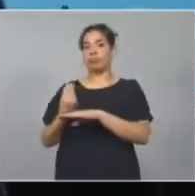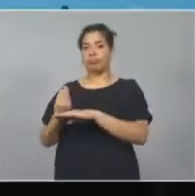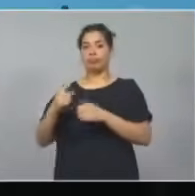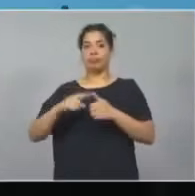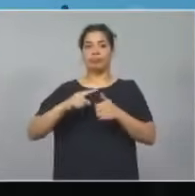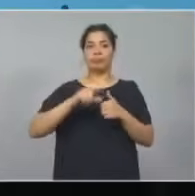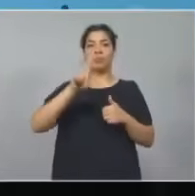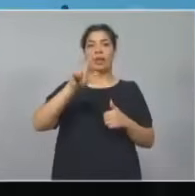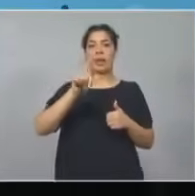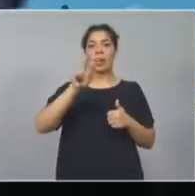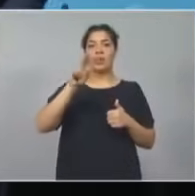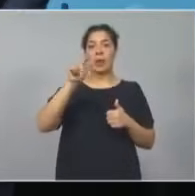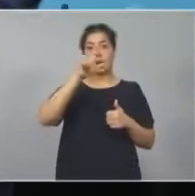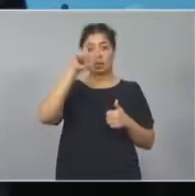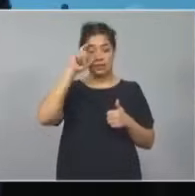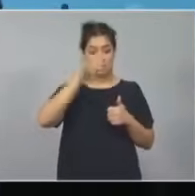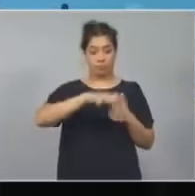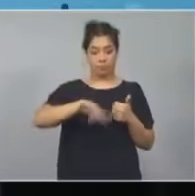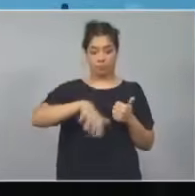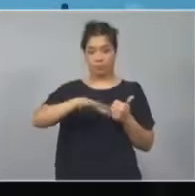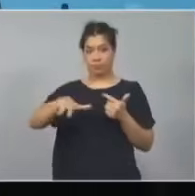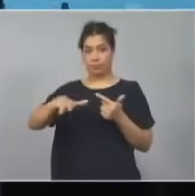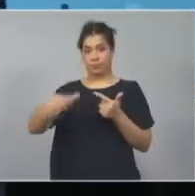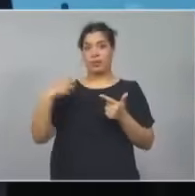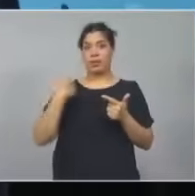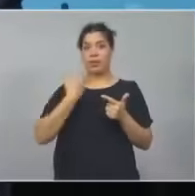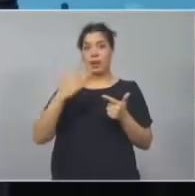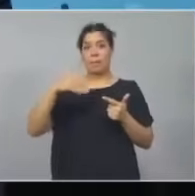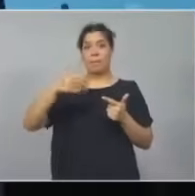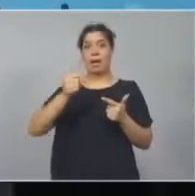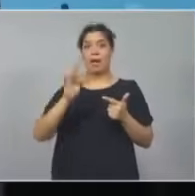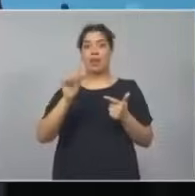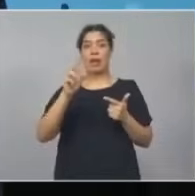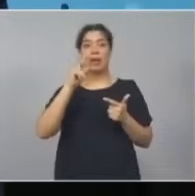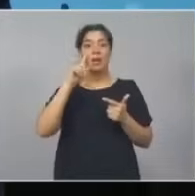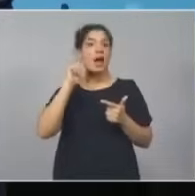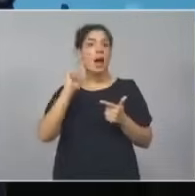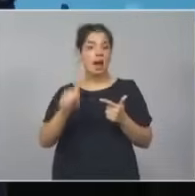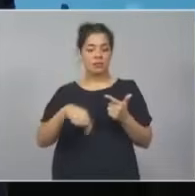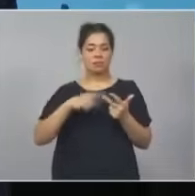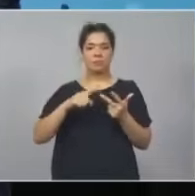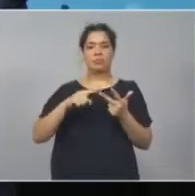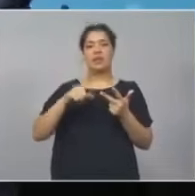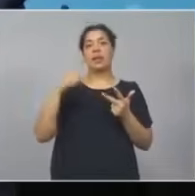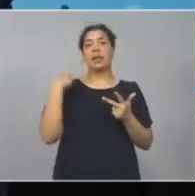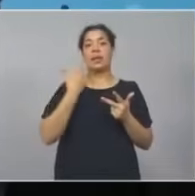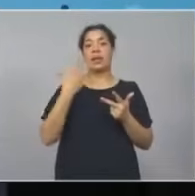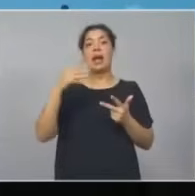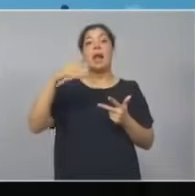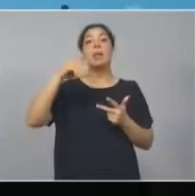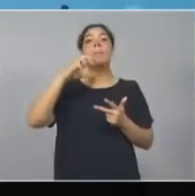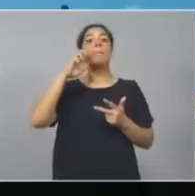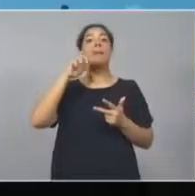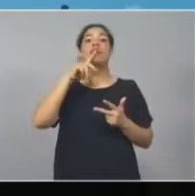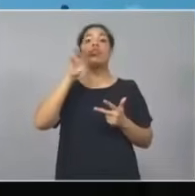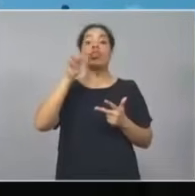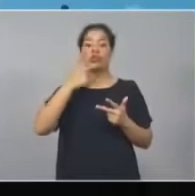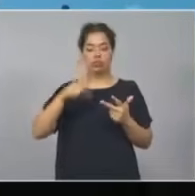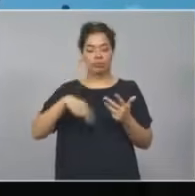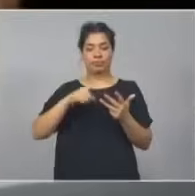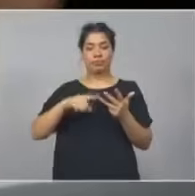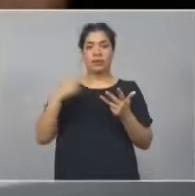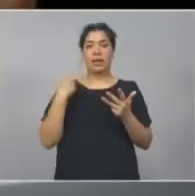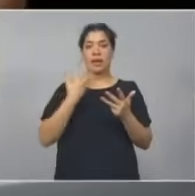Madariaga, General Paz, General Pinto, General Rodríguez y General San Martín.